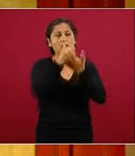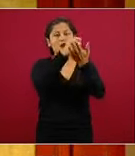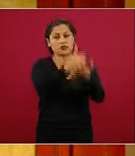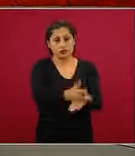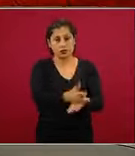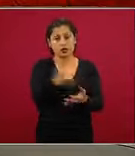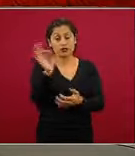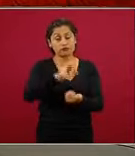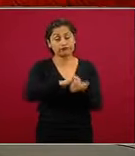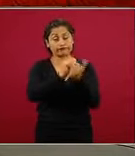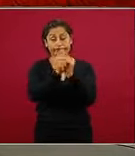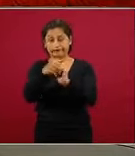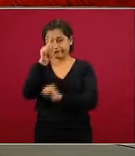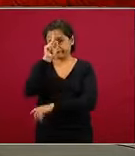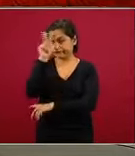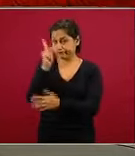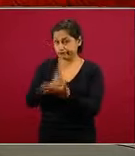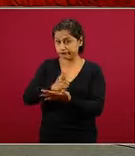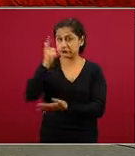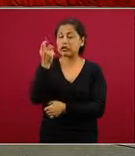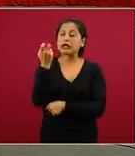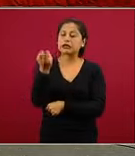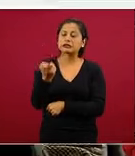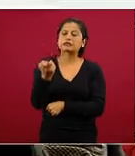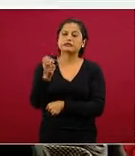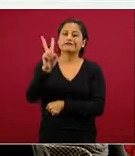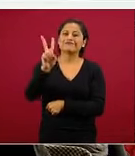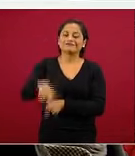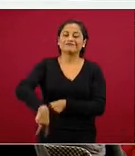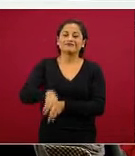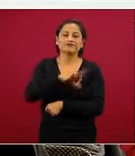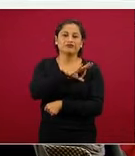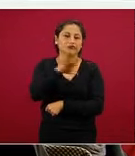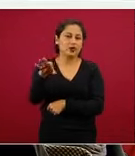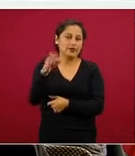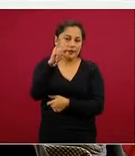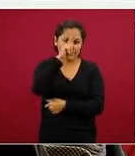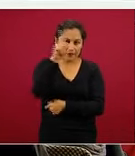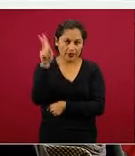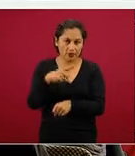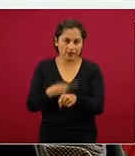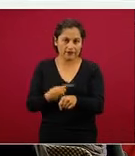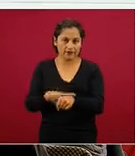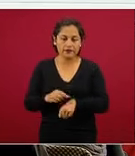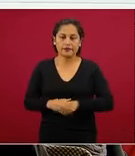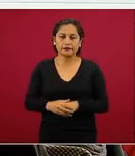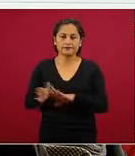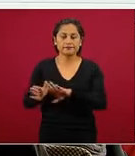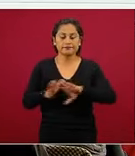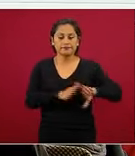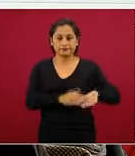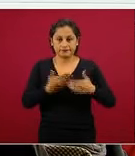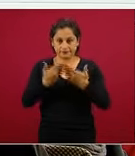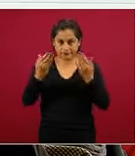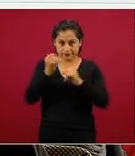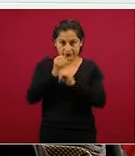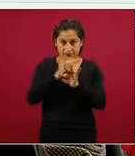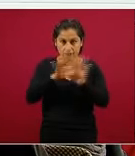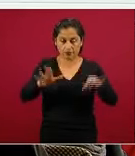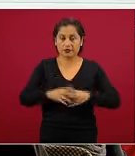fatal. Vamos a entrar entonces en el informe técnico, por favor. Aquí tenemos la